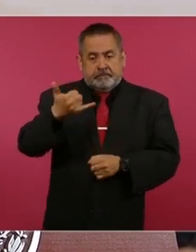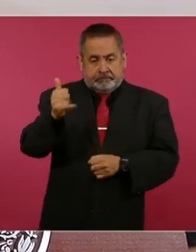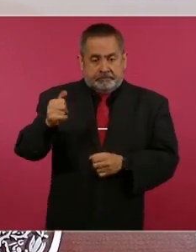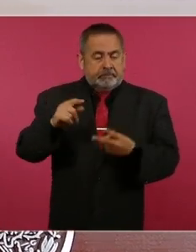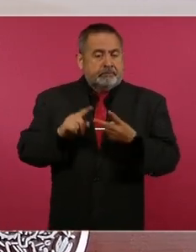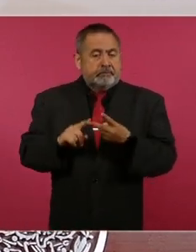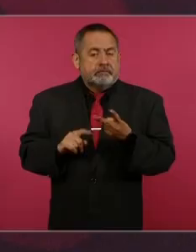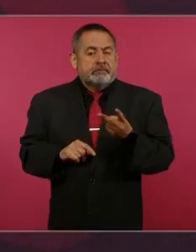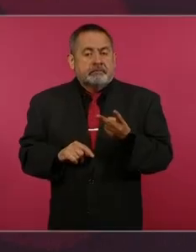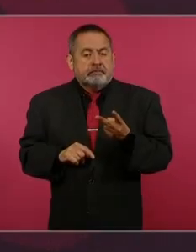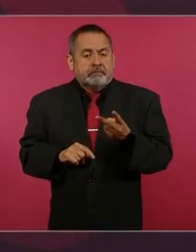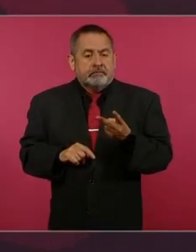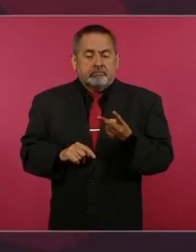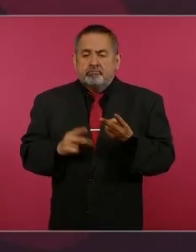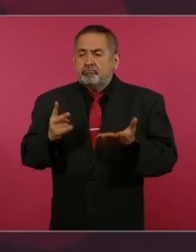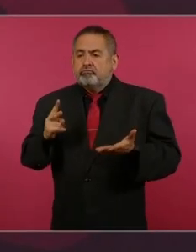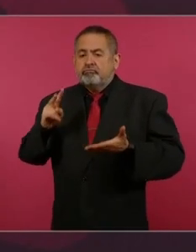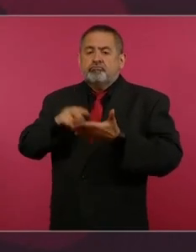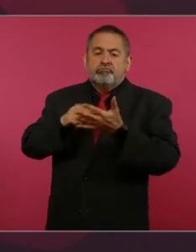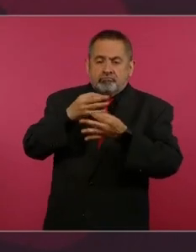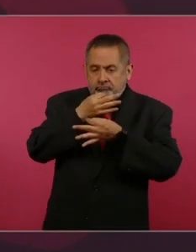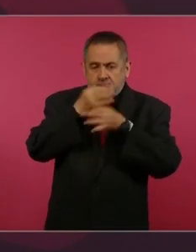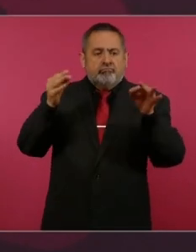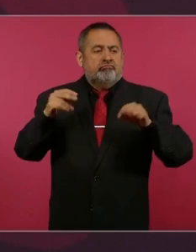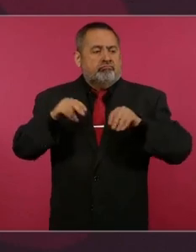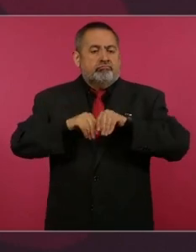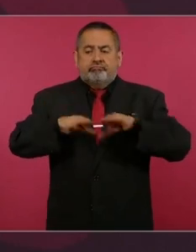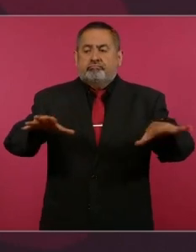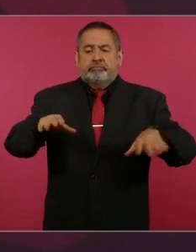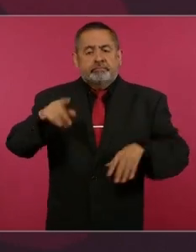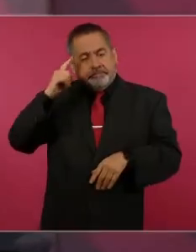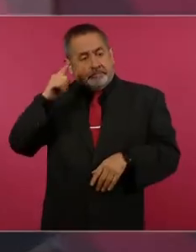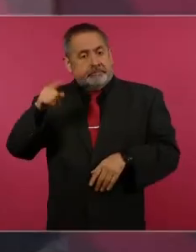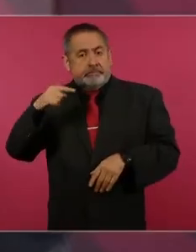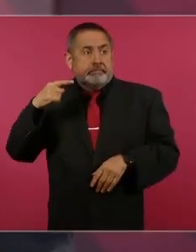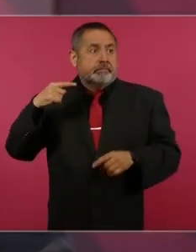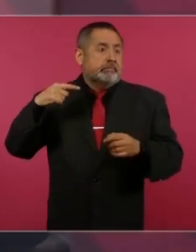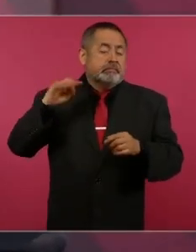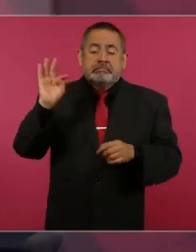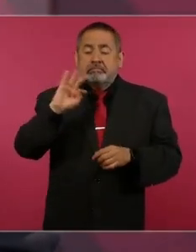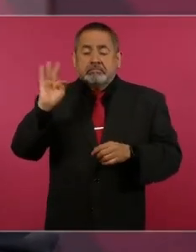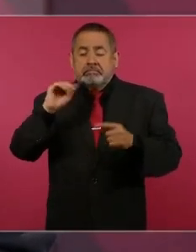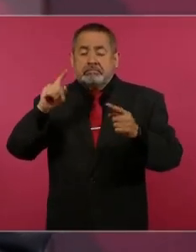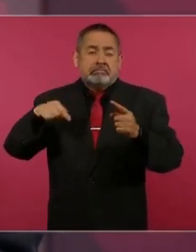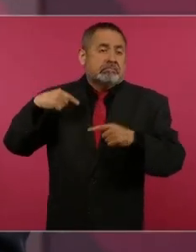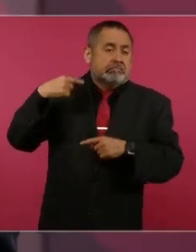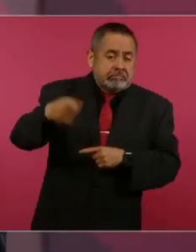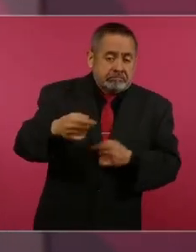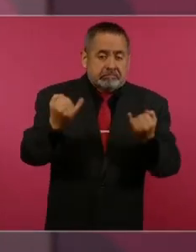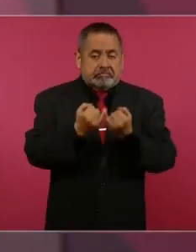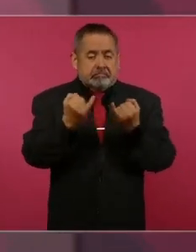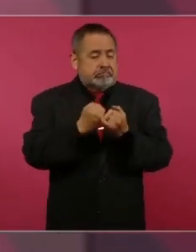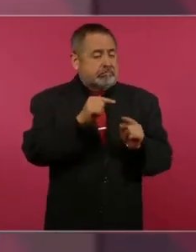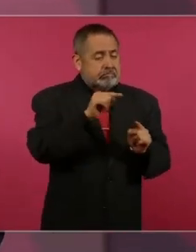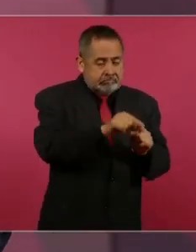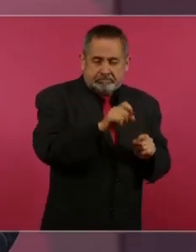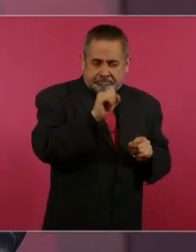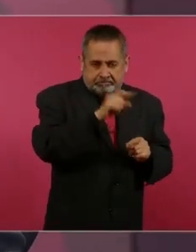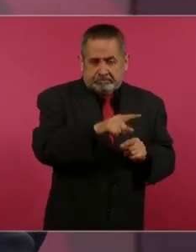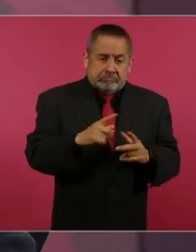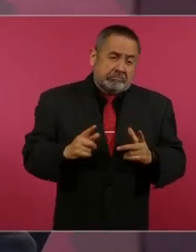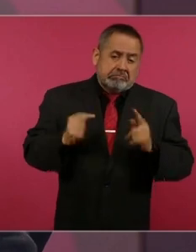Internacional se pronuncie para que, si se repite